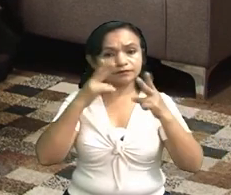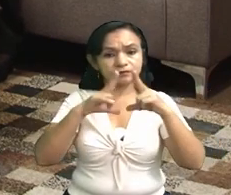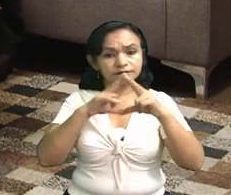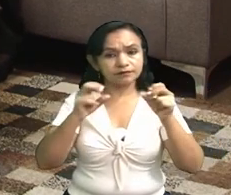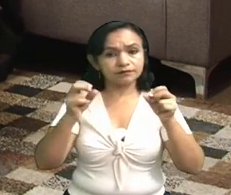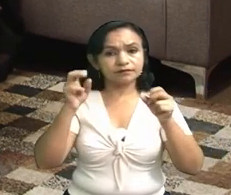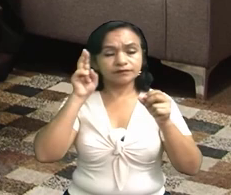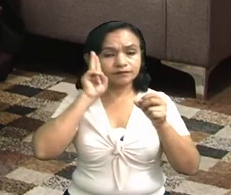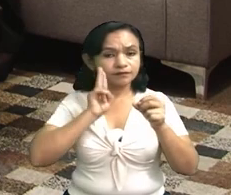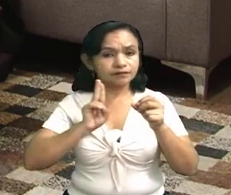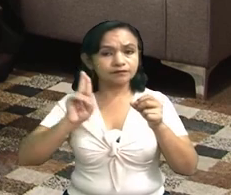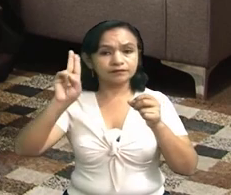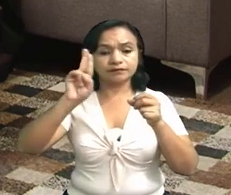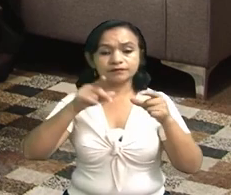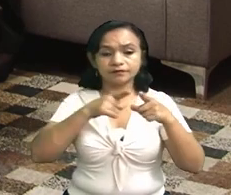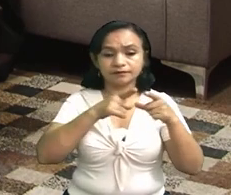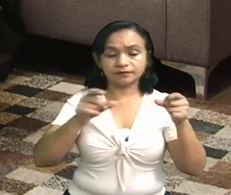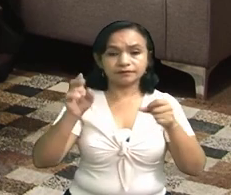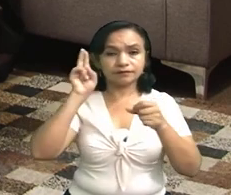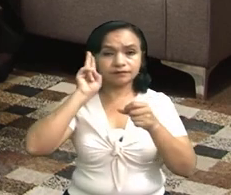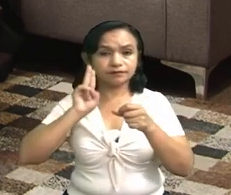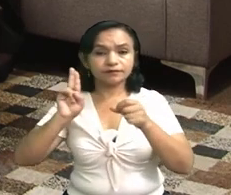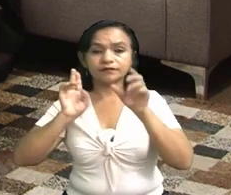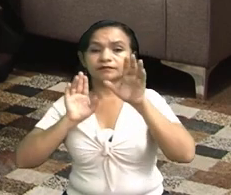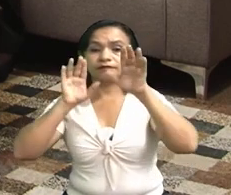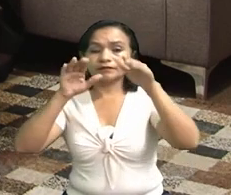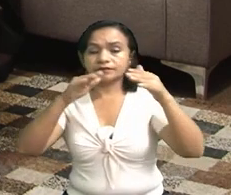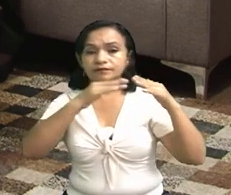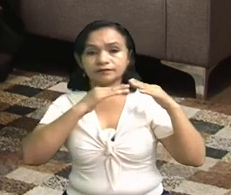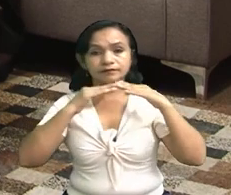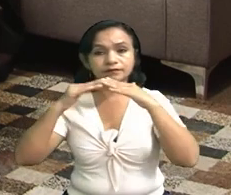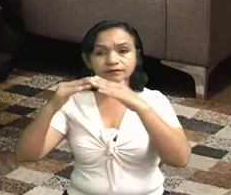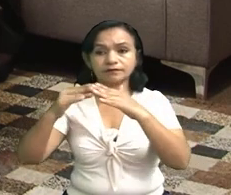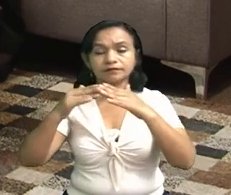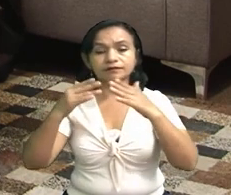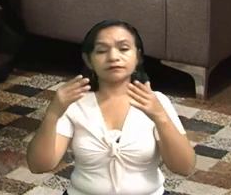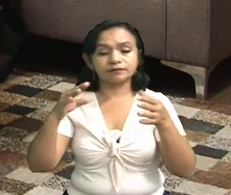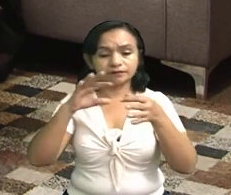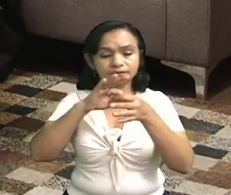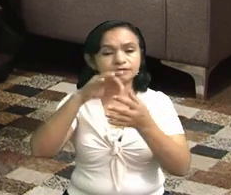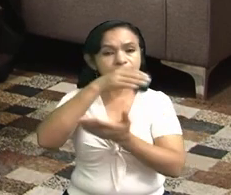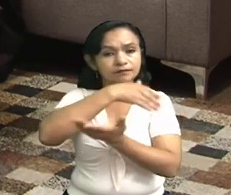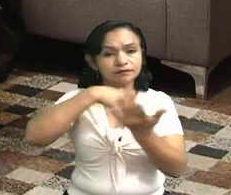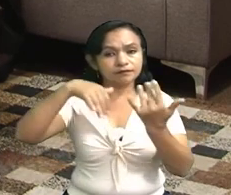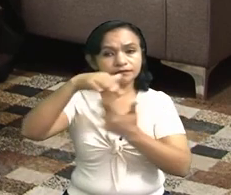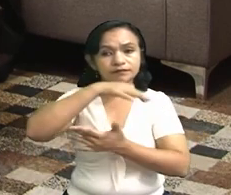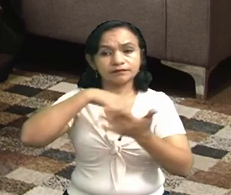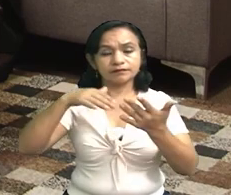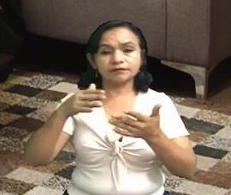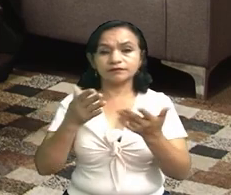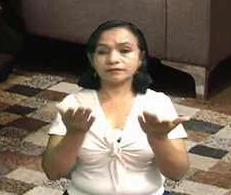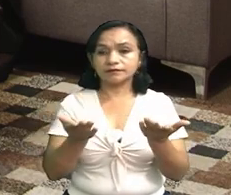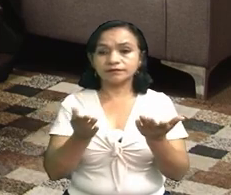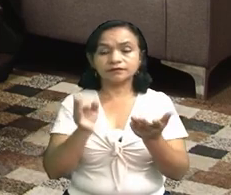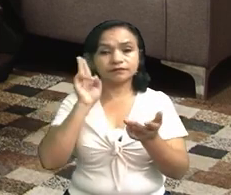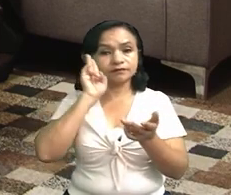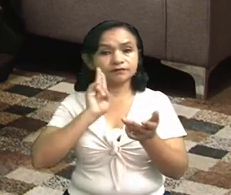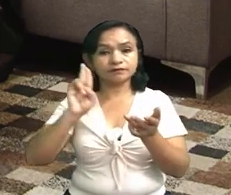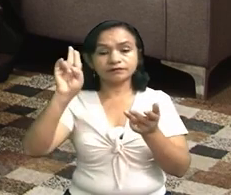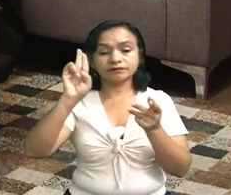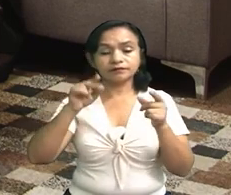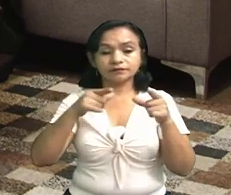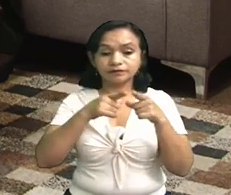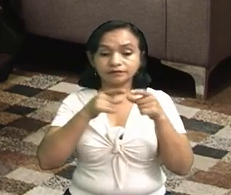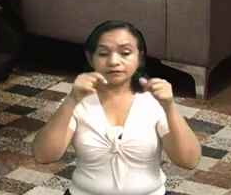UNAM Managua y en UNAM León. Entonces UNAM León también ha entrado en esta relación, pero particularmente en UNAM Managua, que